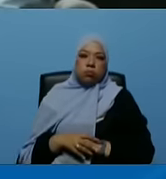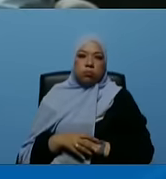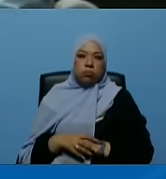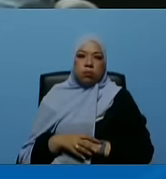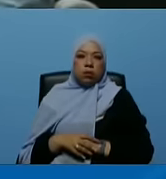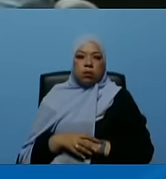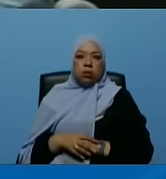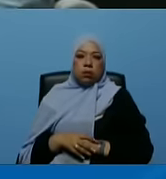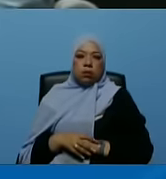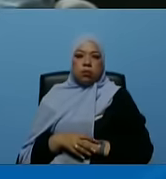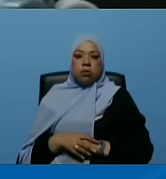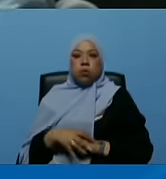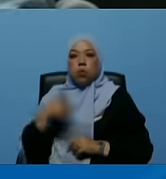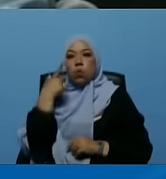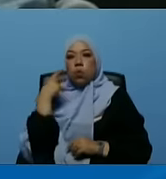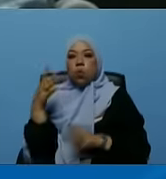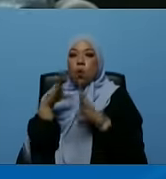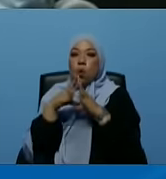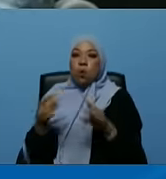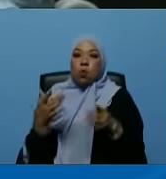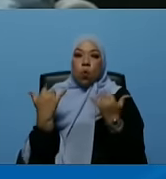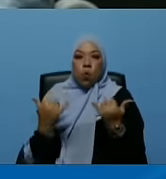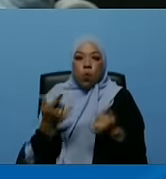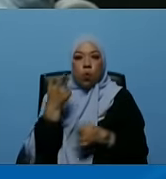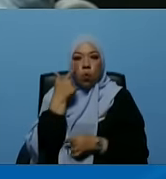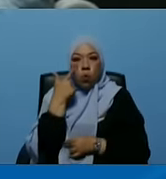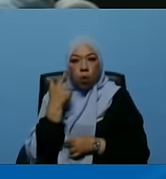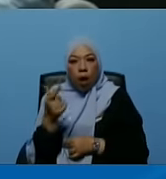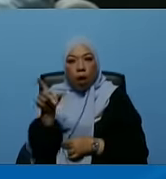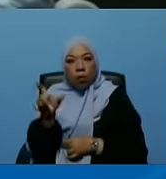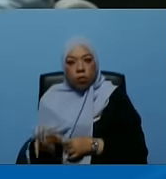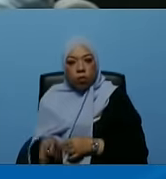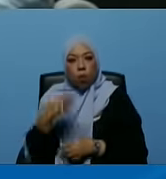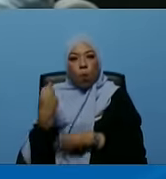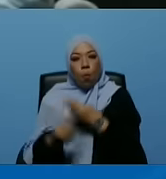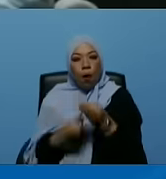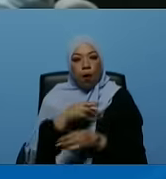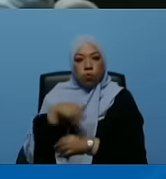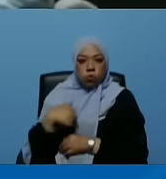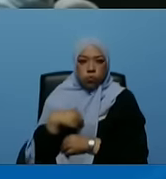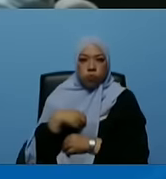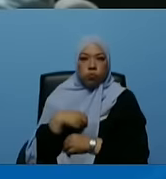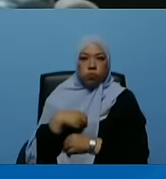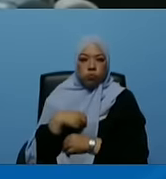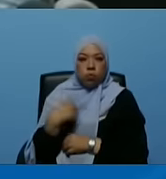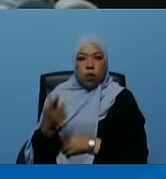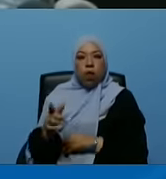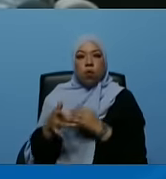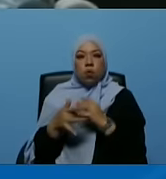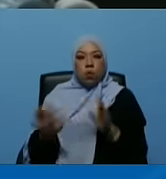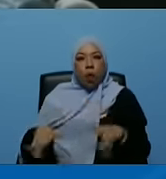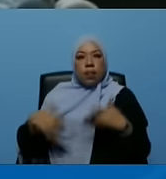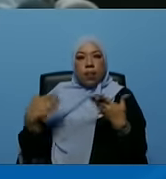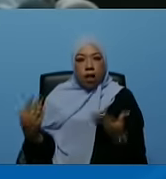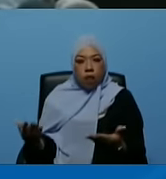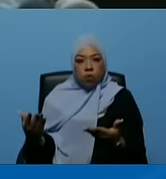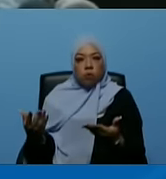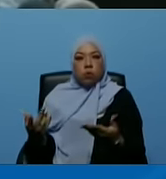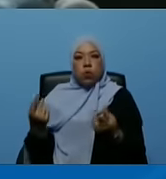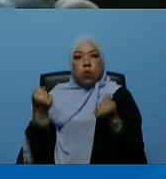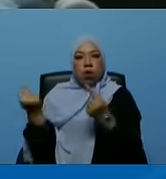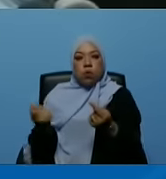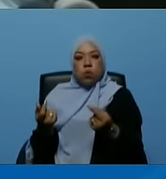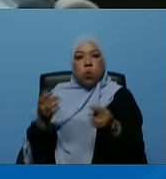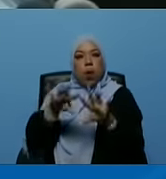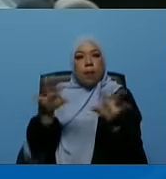mira, lo llevó a otra colina y le dijo, todo eso que tú ves ahí es tuyo. Te entregaré los